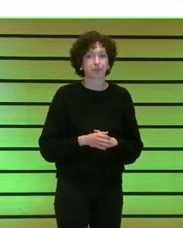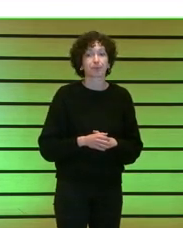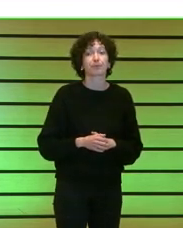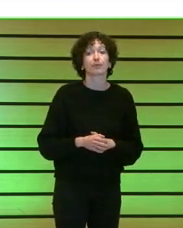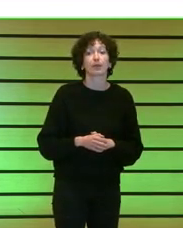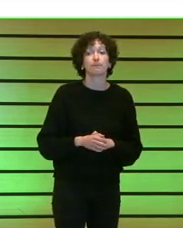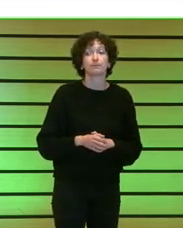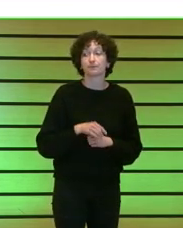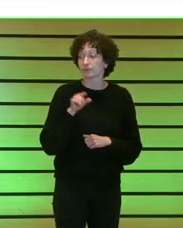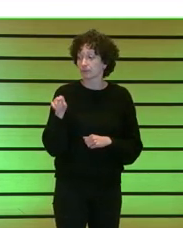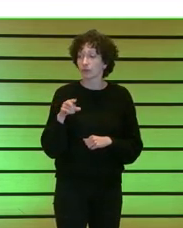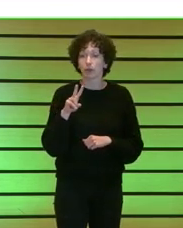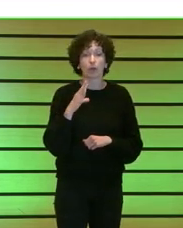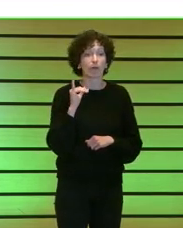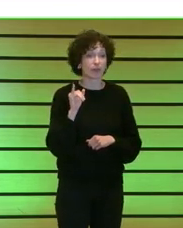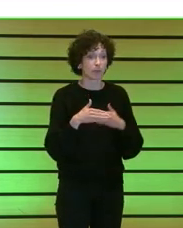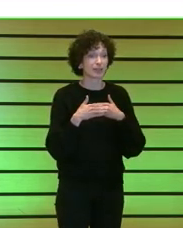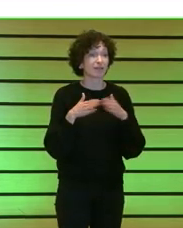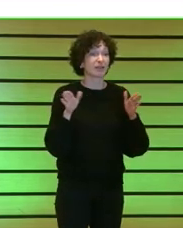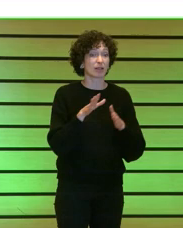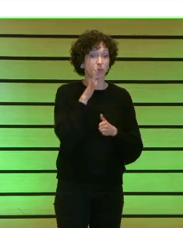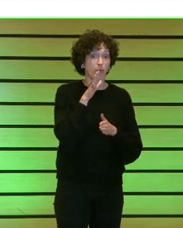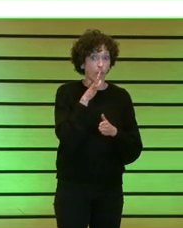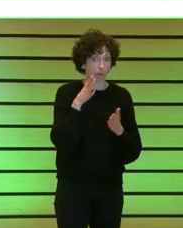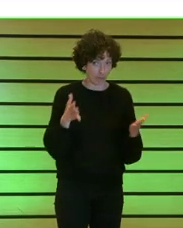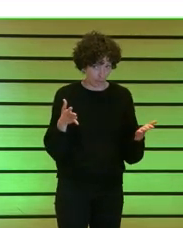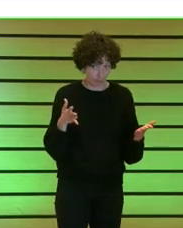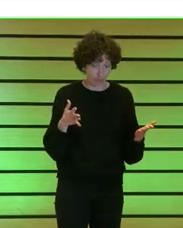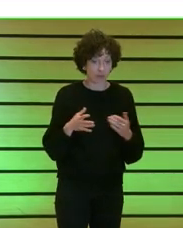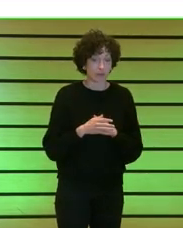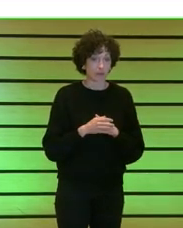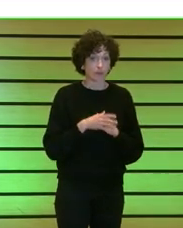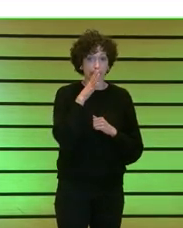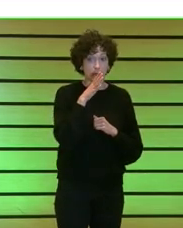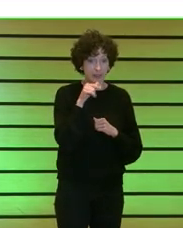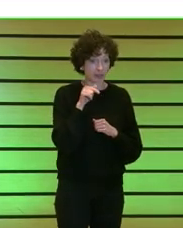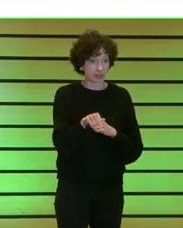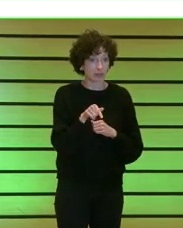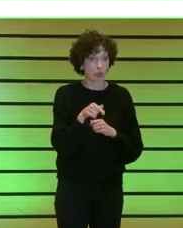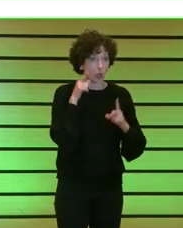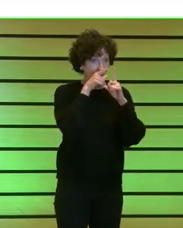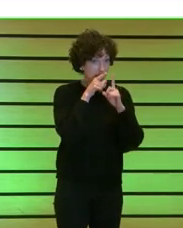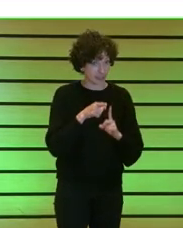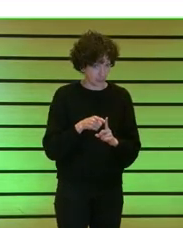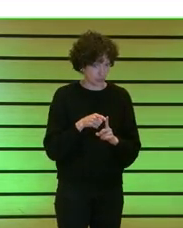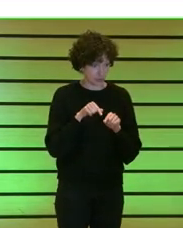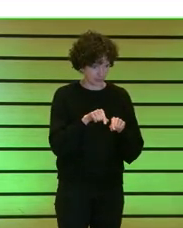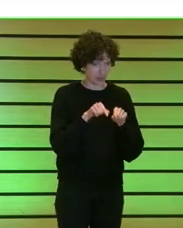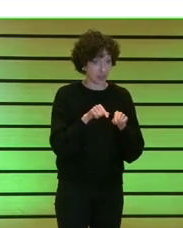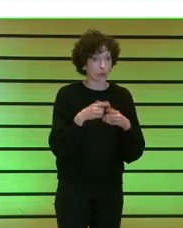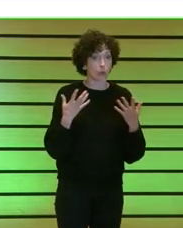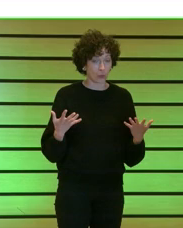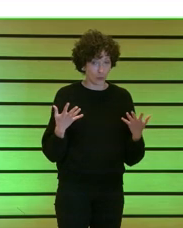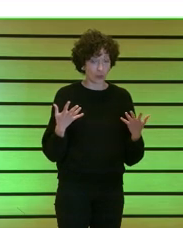subyace detrás de esto de ucis de puertas abiertas Pues que las unidades deben tener entre sus objetivos la reducción